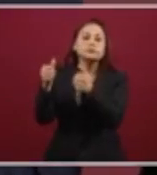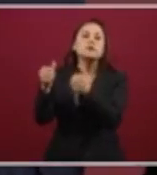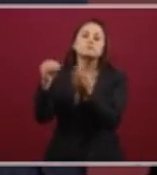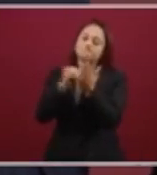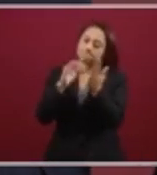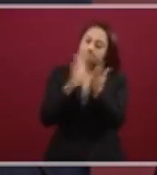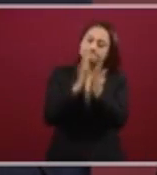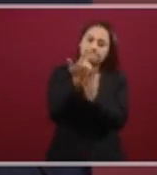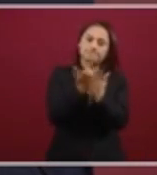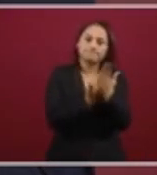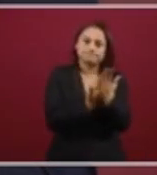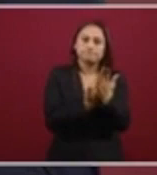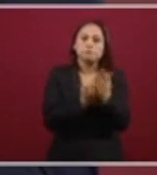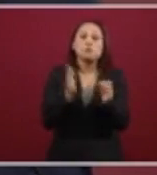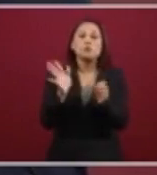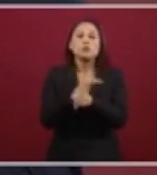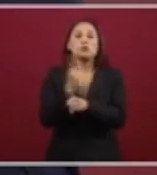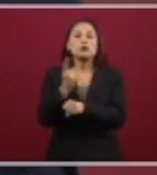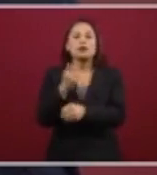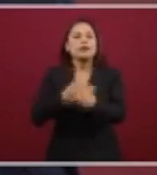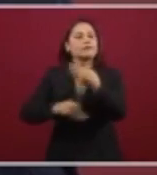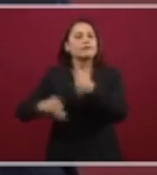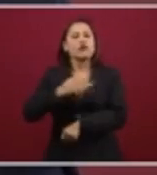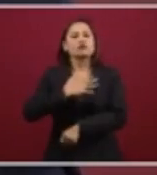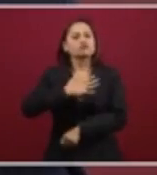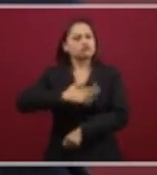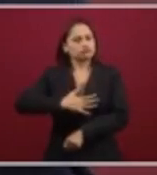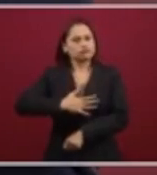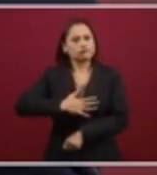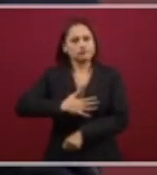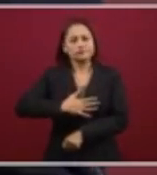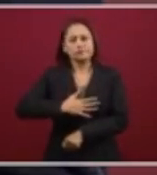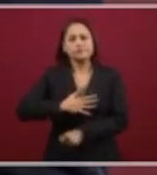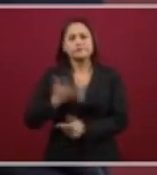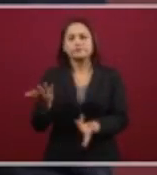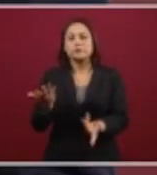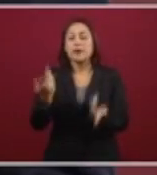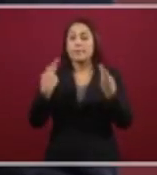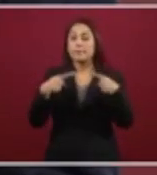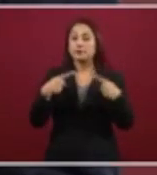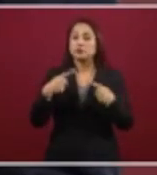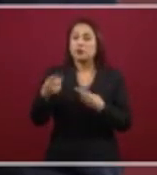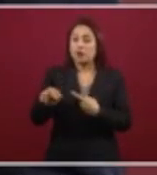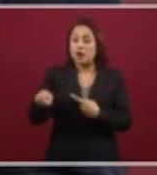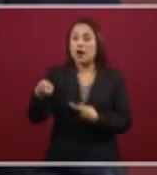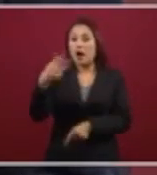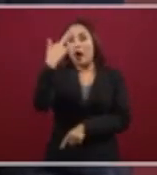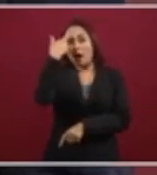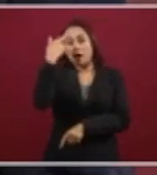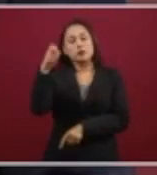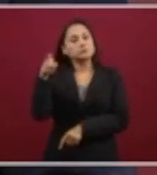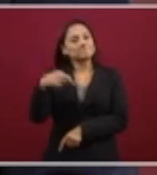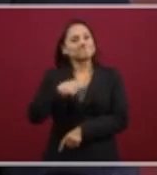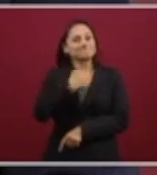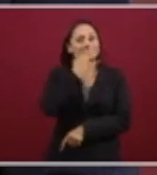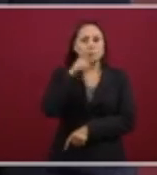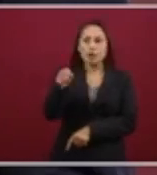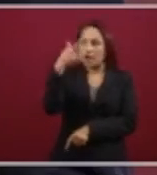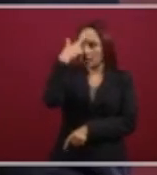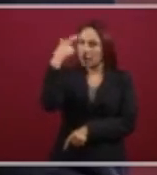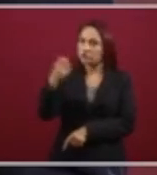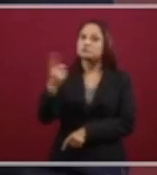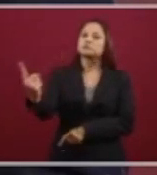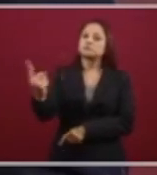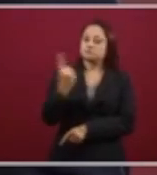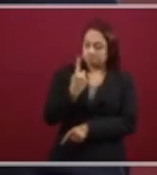injusticias. Todo el que tenga la razón es atendido. todo